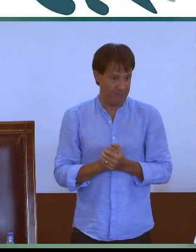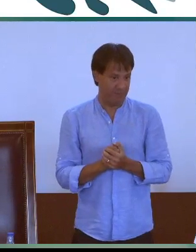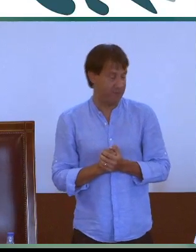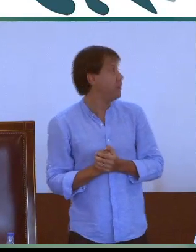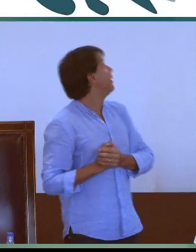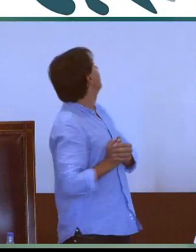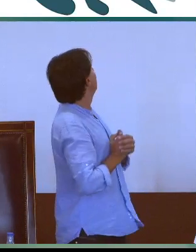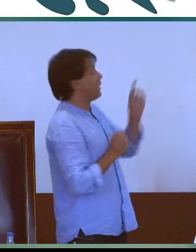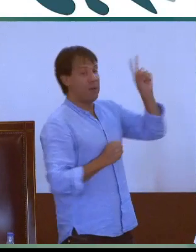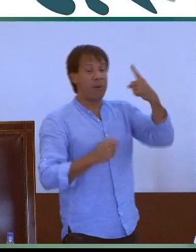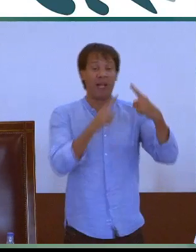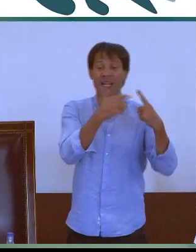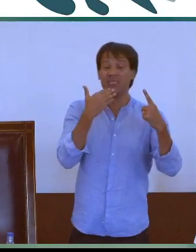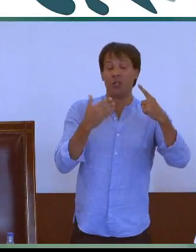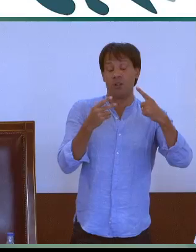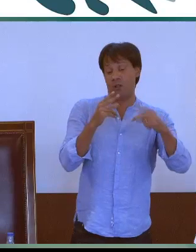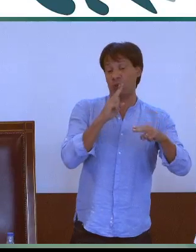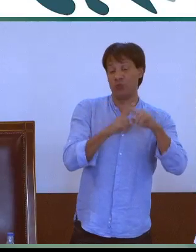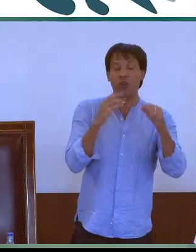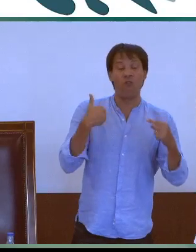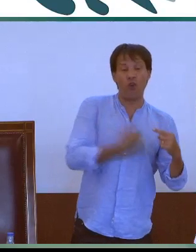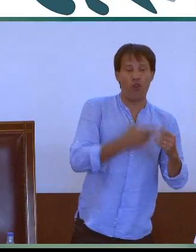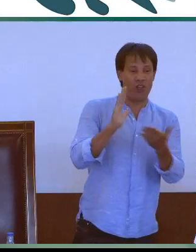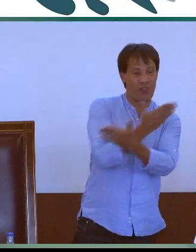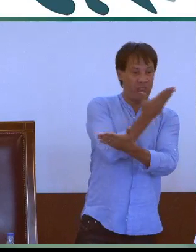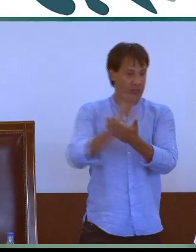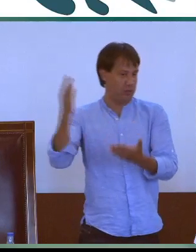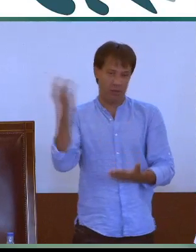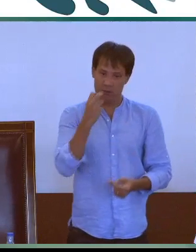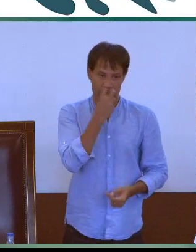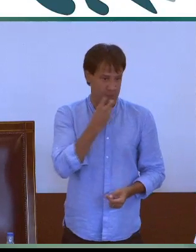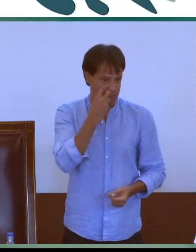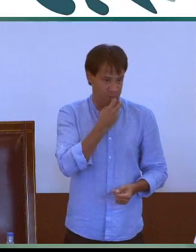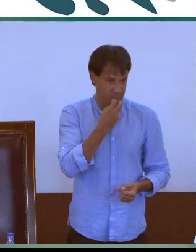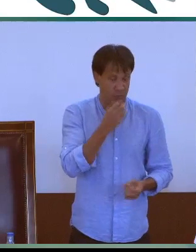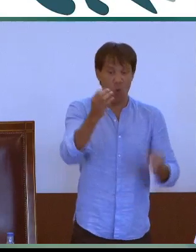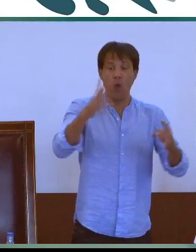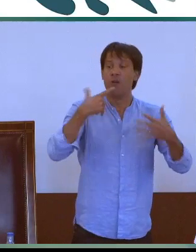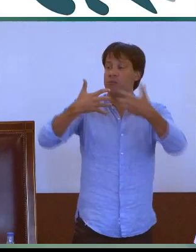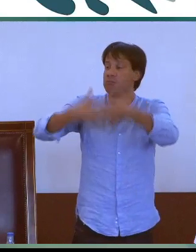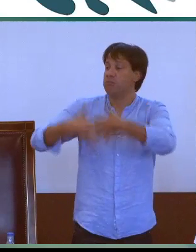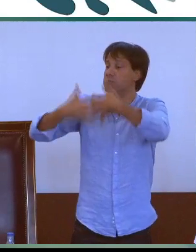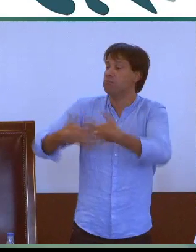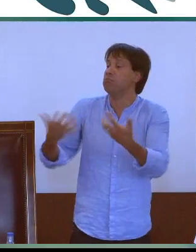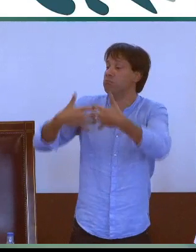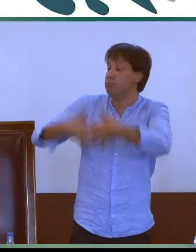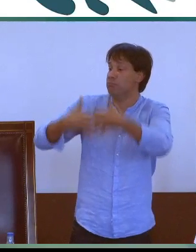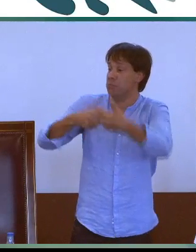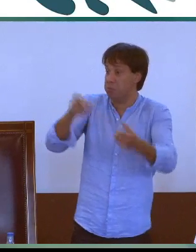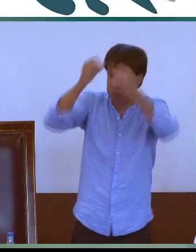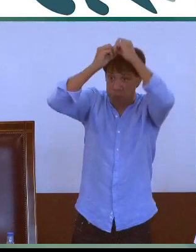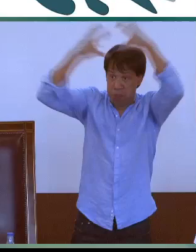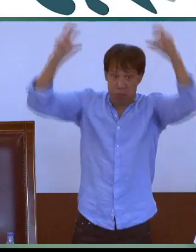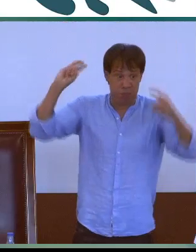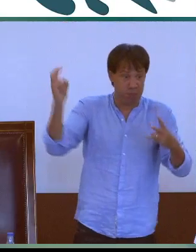que el aspecto más llamativo era la vocalización. Por eso había que separar, igual